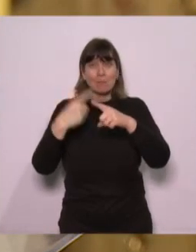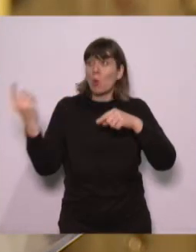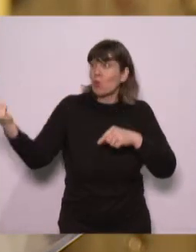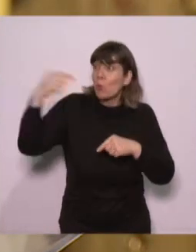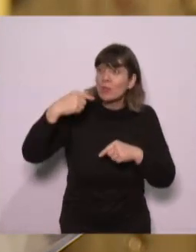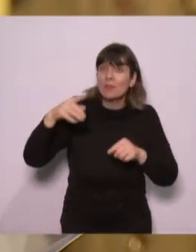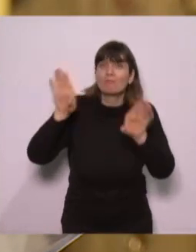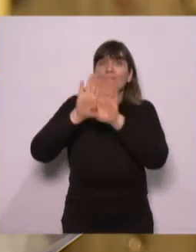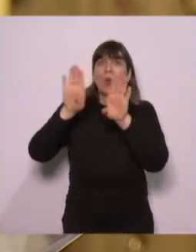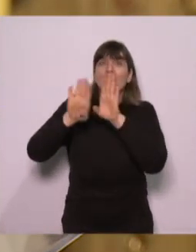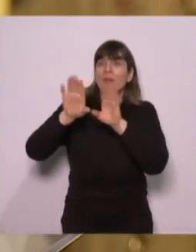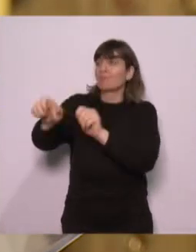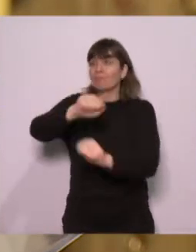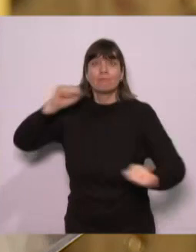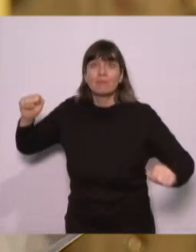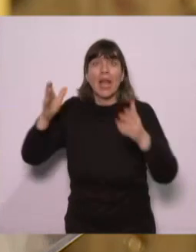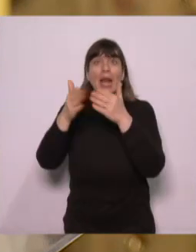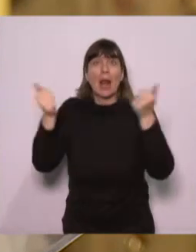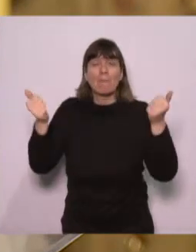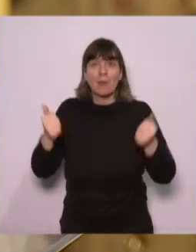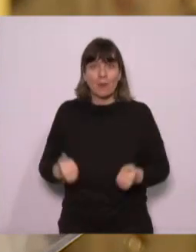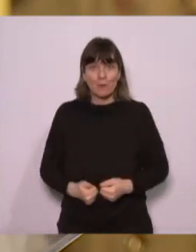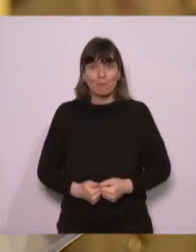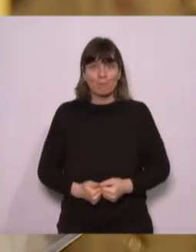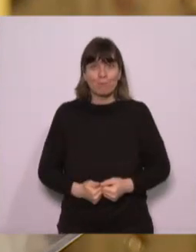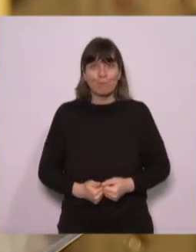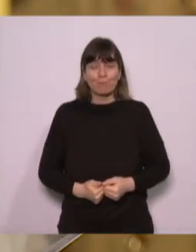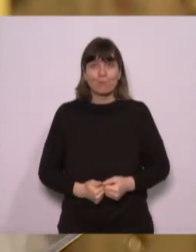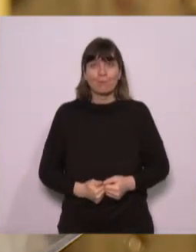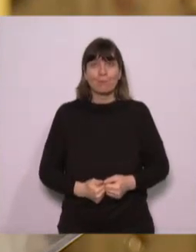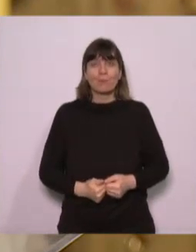abrirle apenas llegue y llame a la puerta.